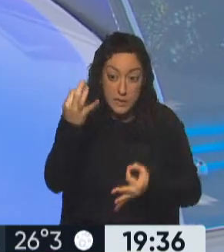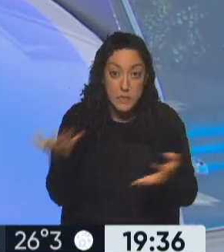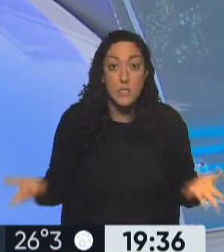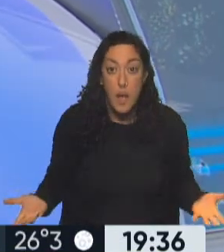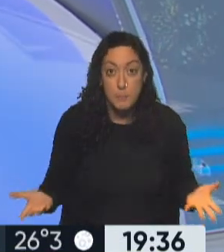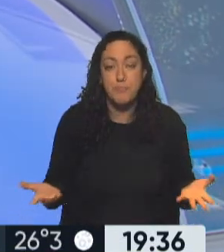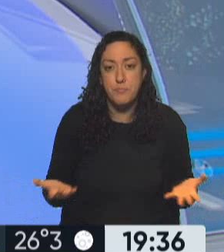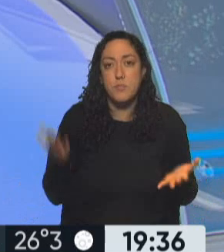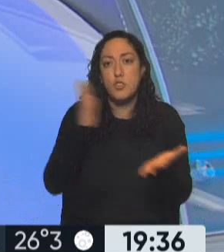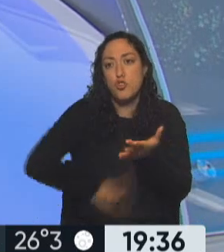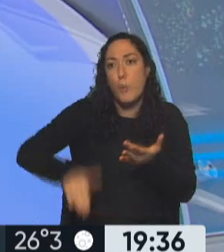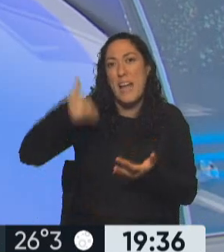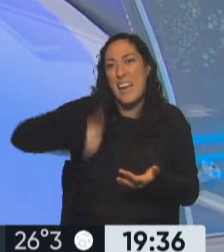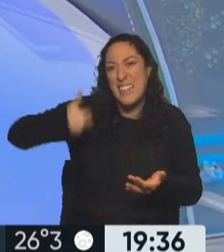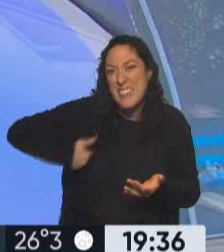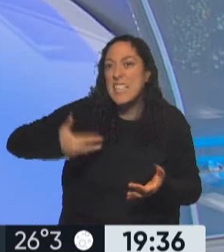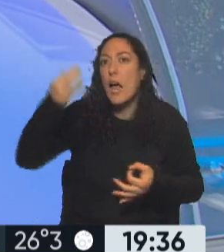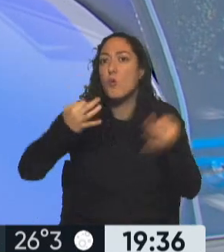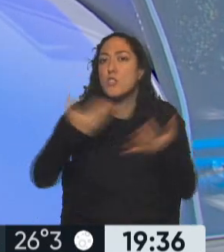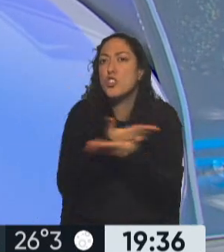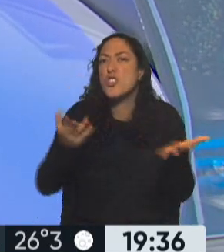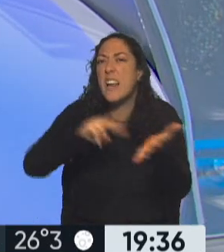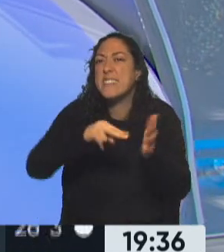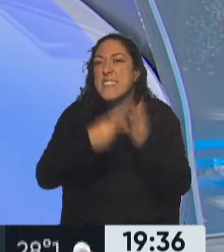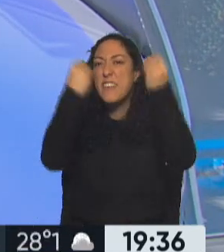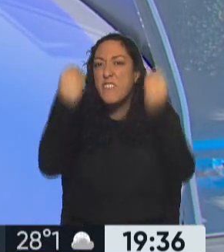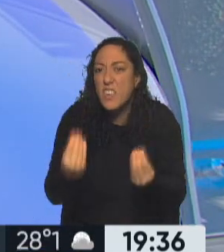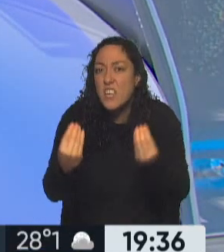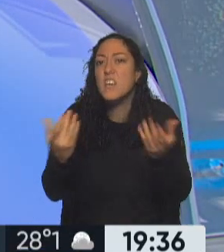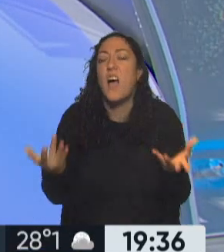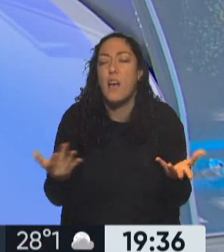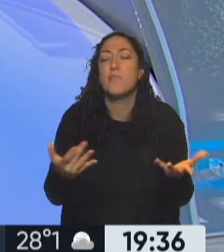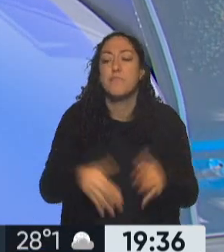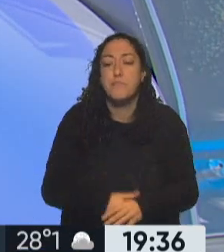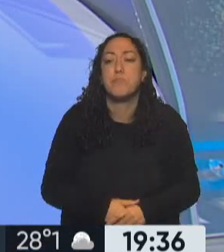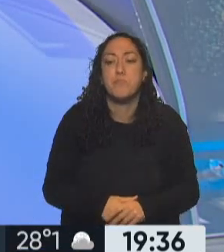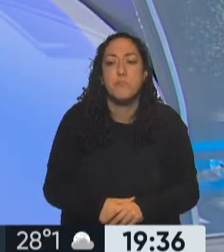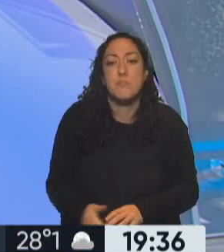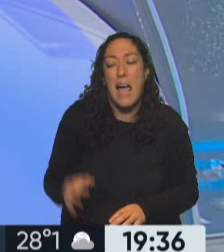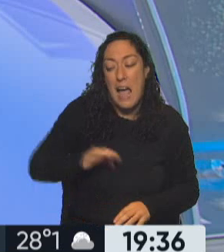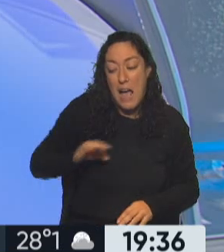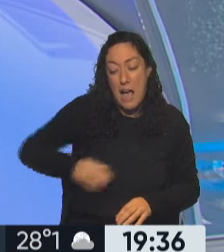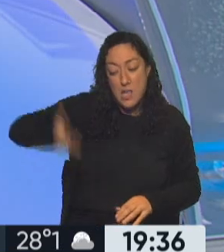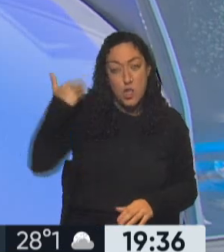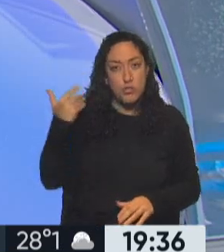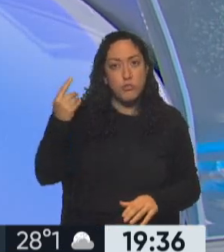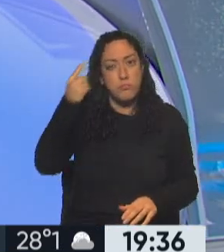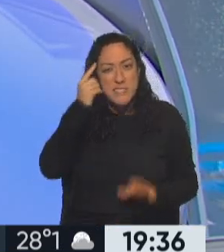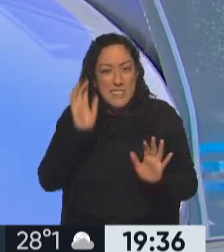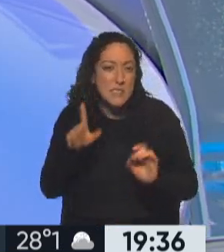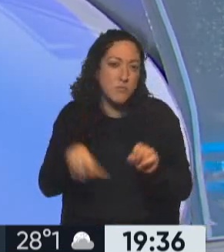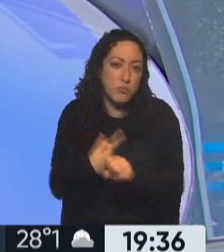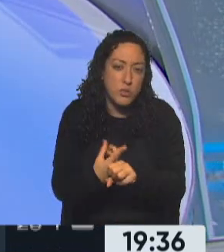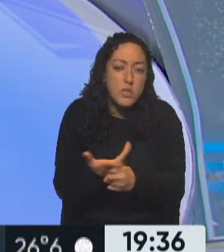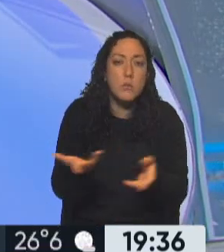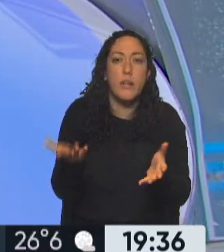pensando en el caso argentino, ¿no? O sea, ¿qué significa eso? O sea, ¿por qué? Inclusive cosas que parecía... hace unos años impensable algo para discutir,